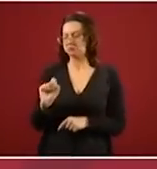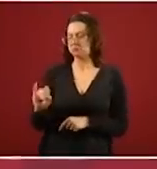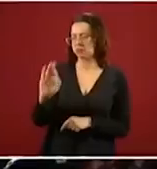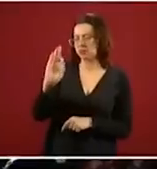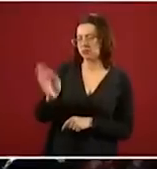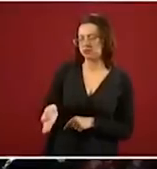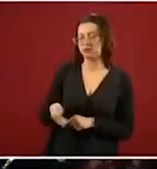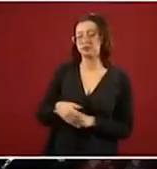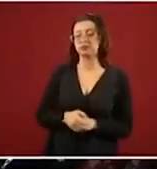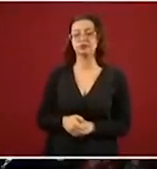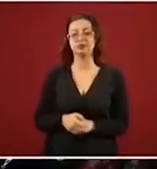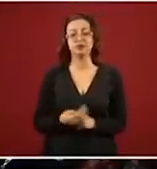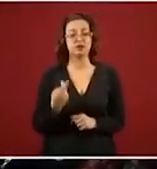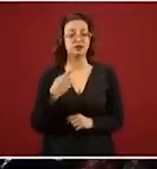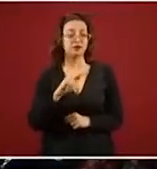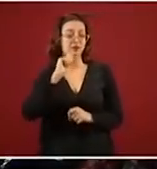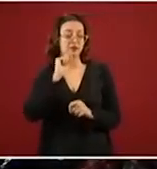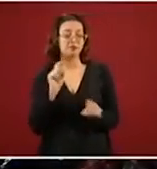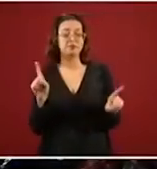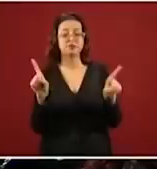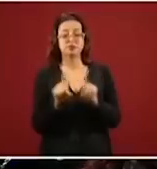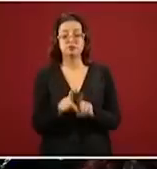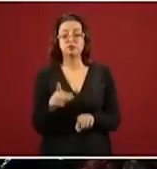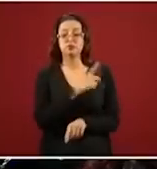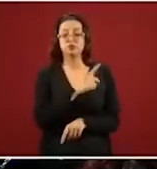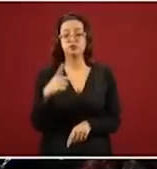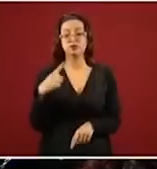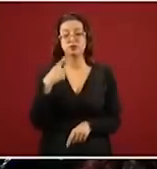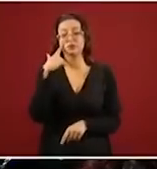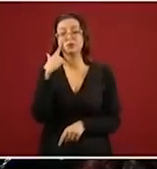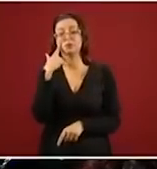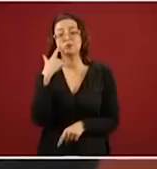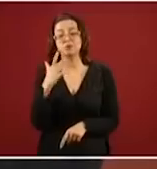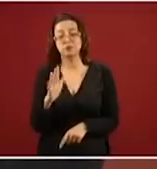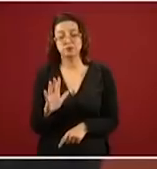como en otros casos hay que ver